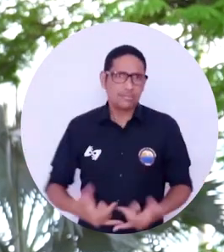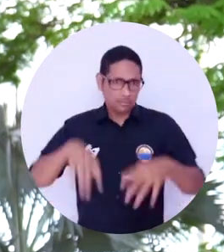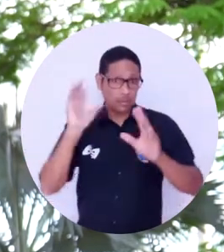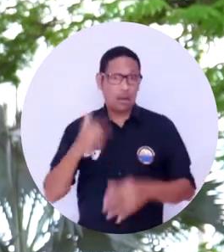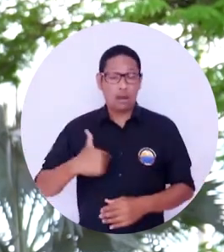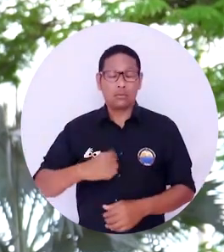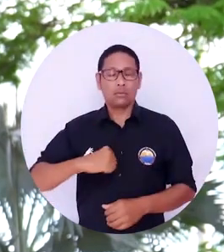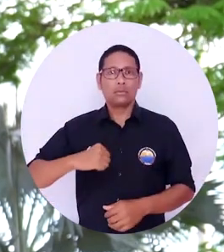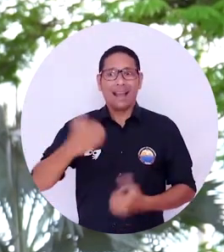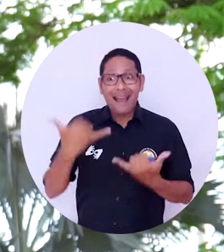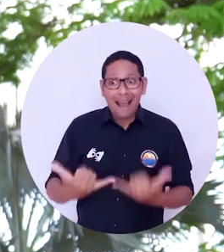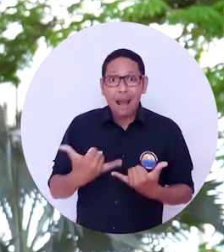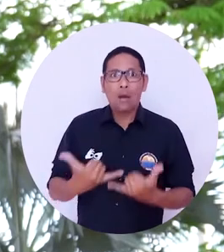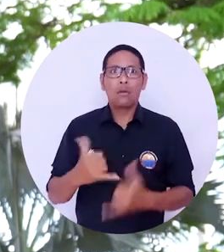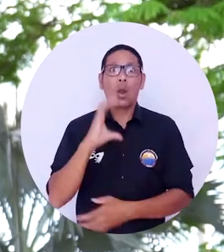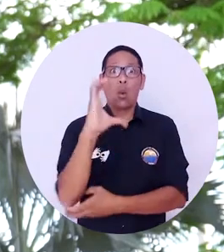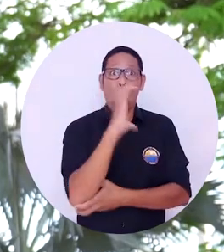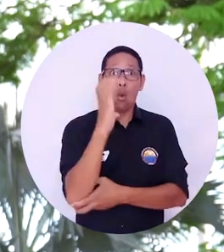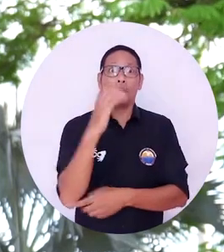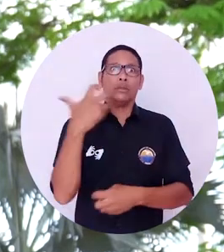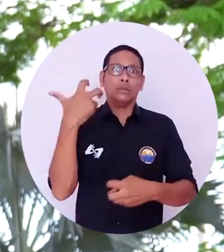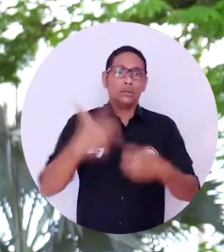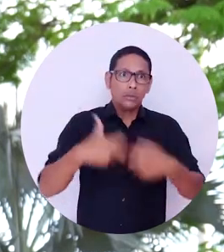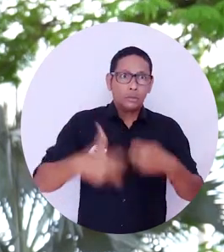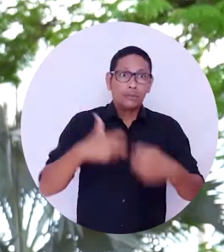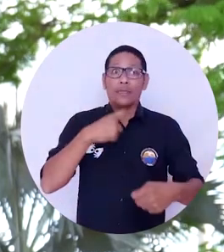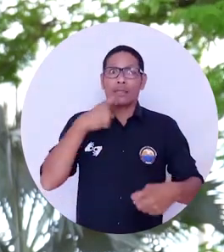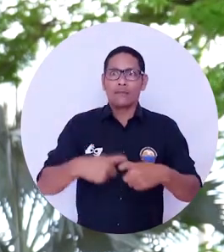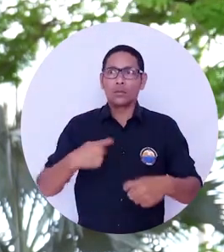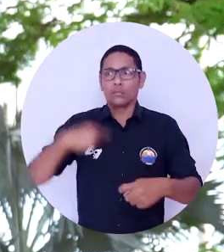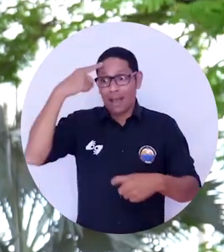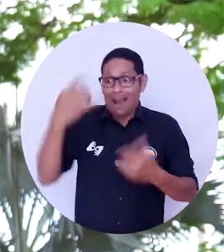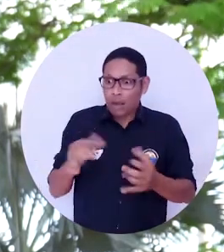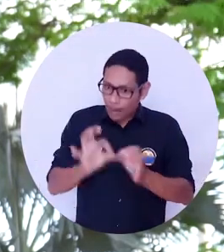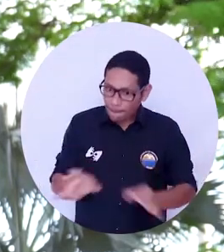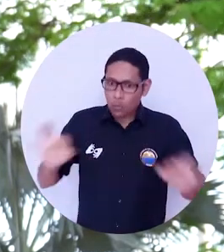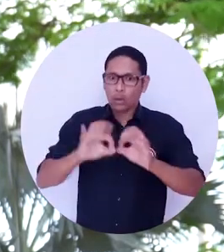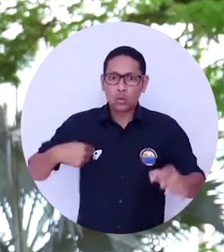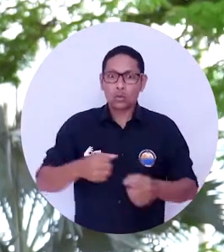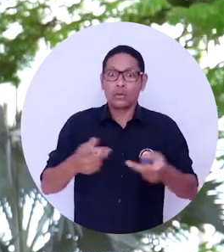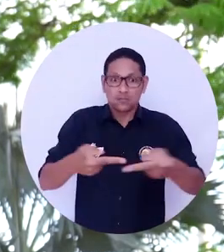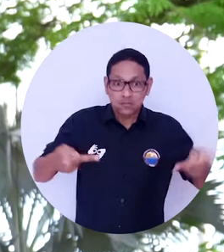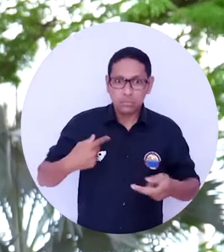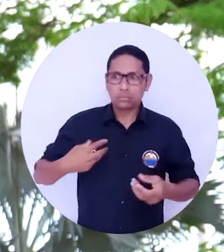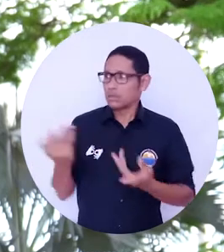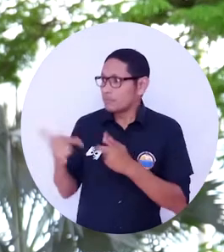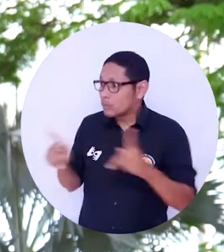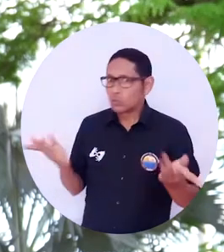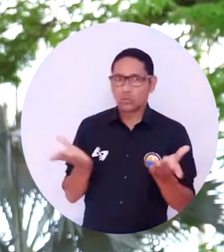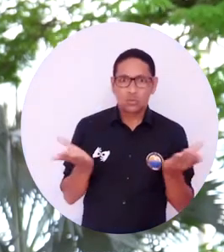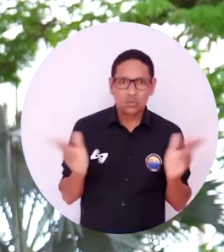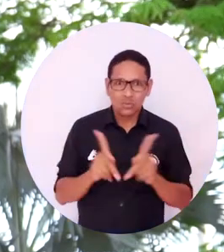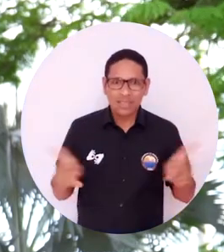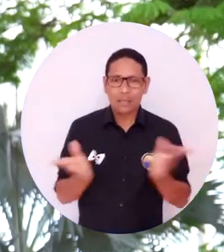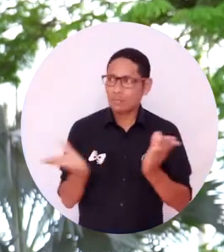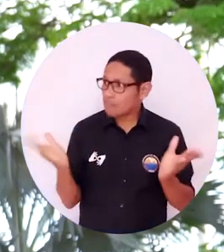momentos el país está viviendo una crisis y creo que estos son los espacios que debe uno abrir a los estudiantes para